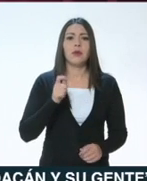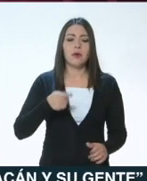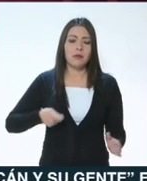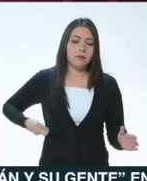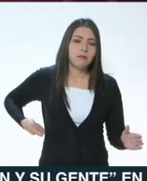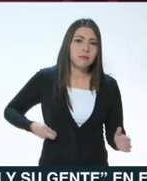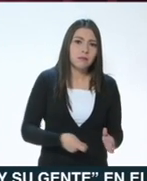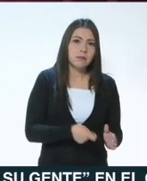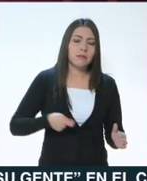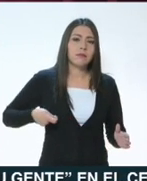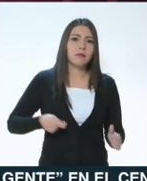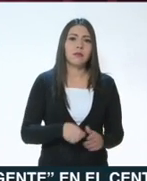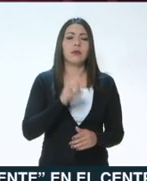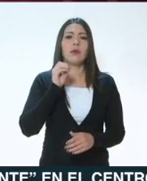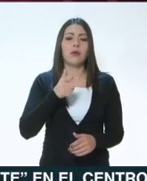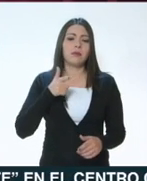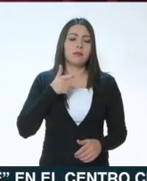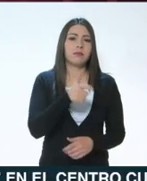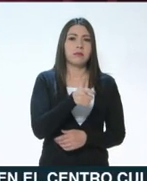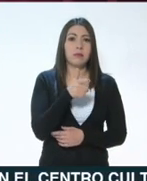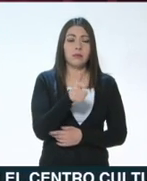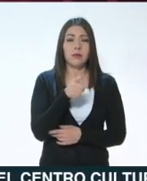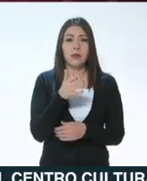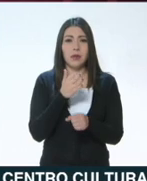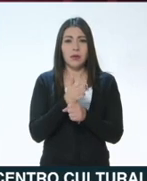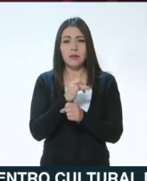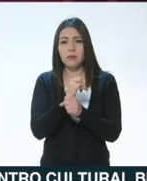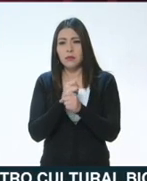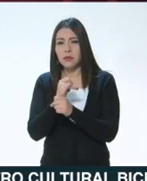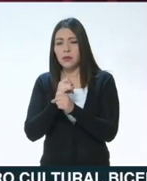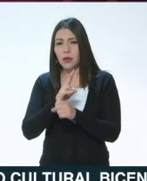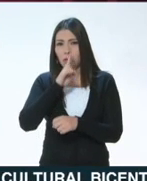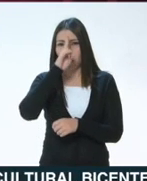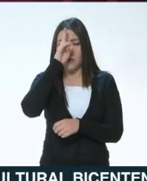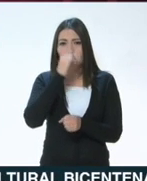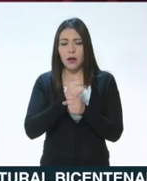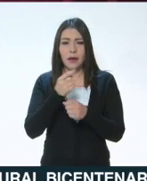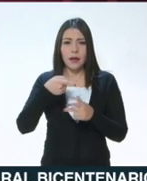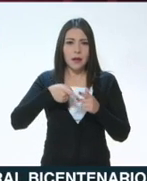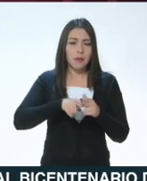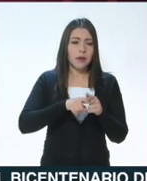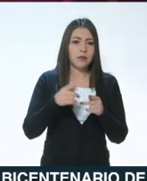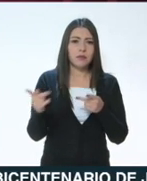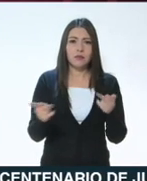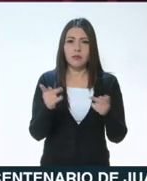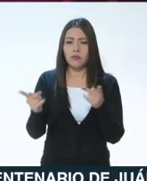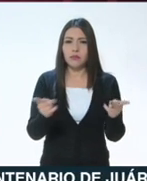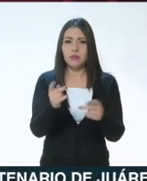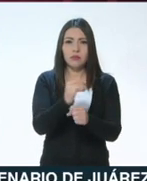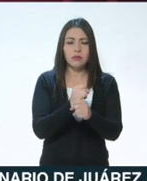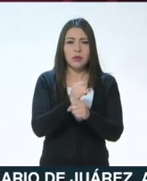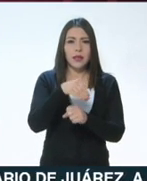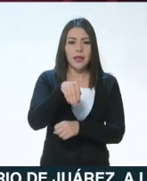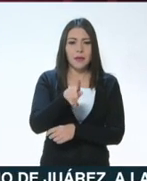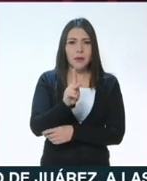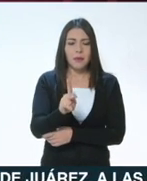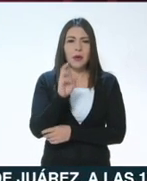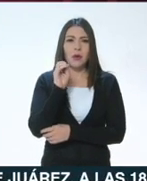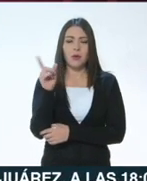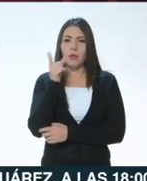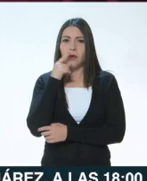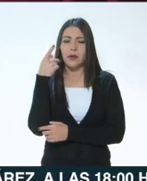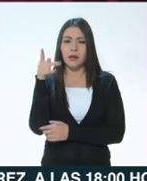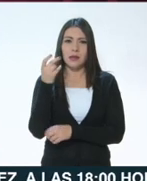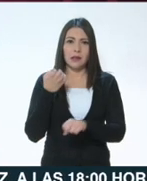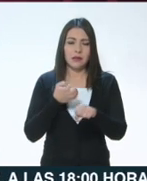impactos de bala. Las carpetas de investigación por homicidios violentos que iniciaron los ministerios públicos de las fiscalías y procuradurías estatales